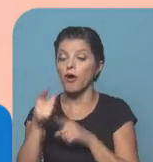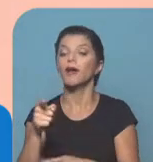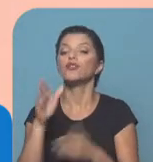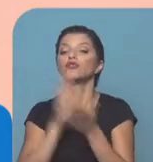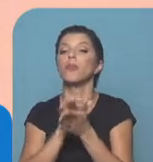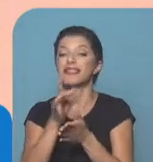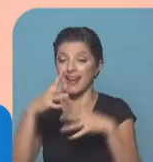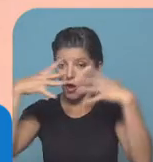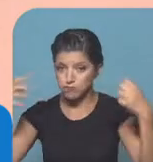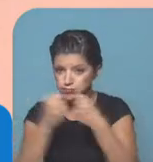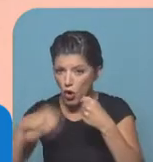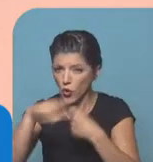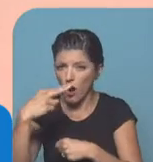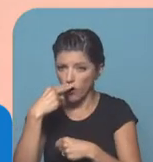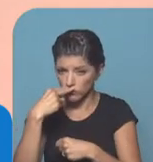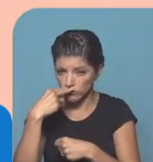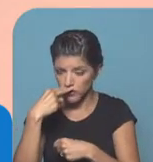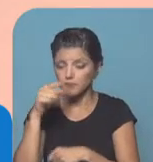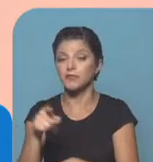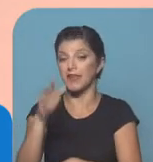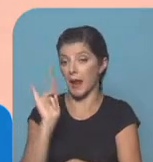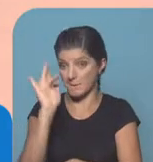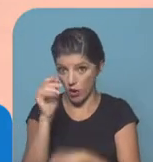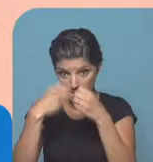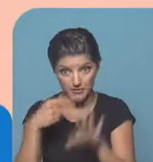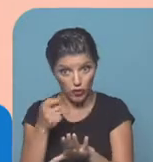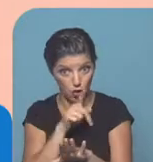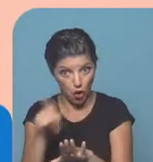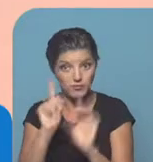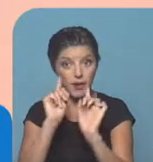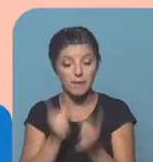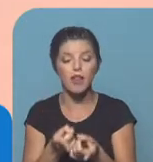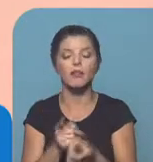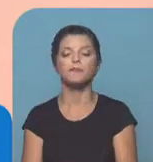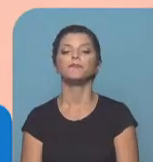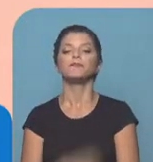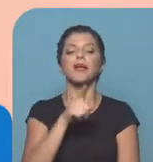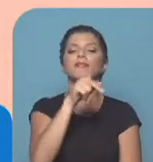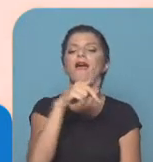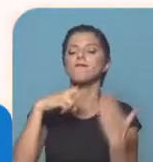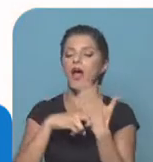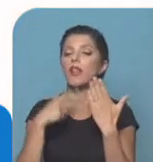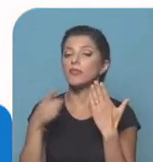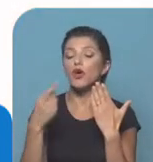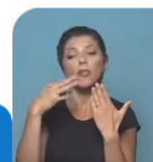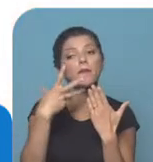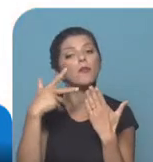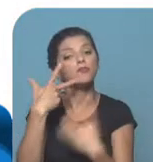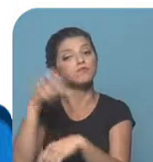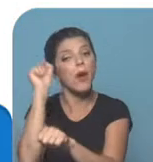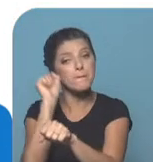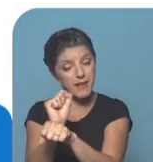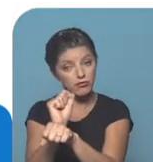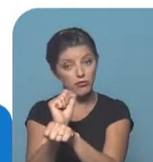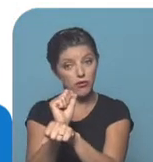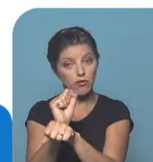la tragedia de 11 el próximo día miércoles. El fiscal de la Cámara Nacional de Apelaciones, Germán Moldes, confirmó el pedido de desafuero y detención del diputado kirchnerista